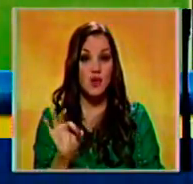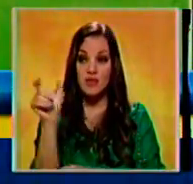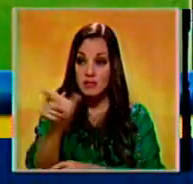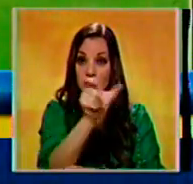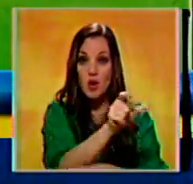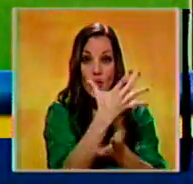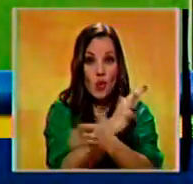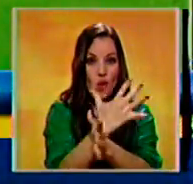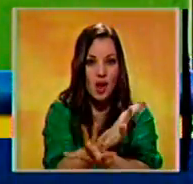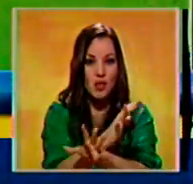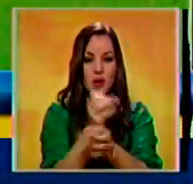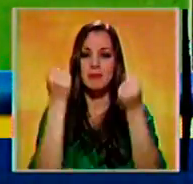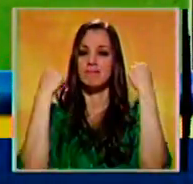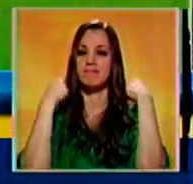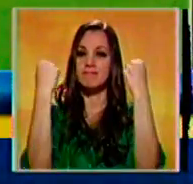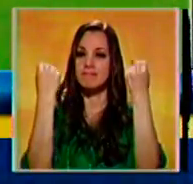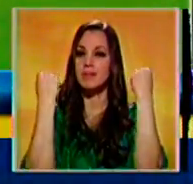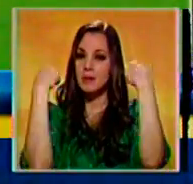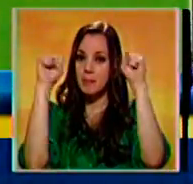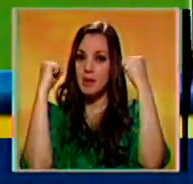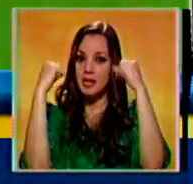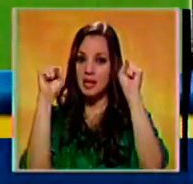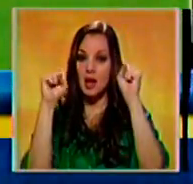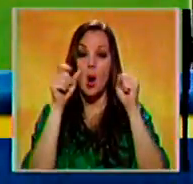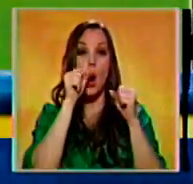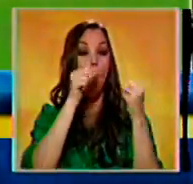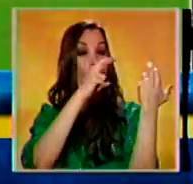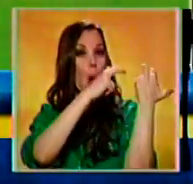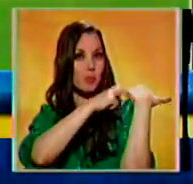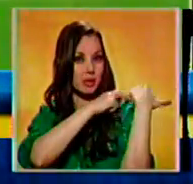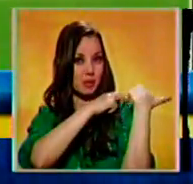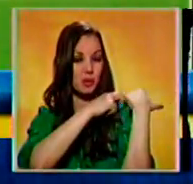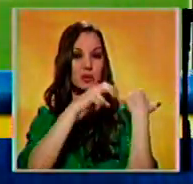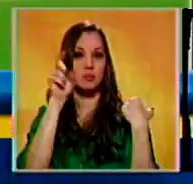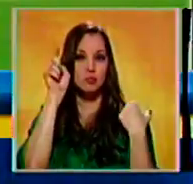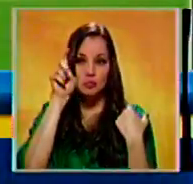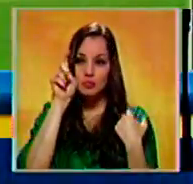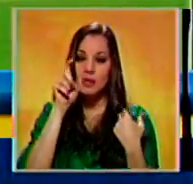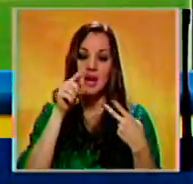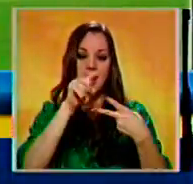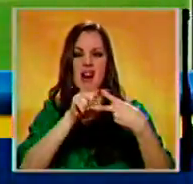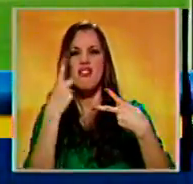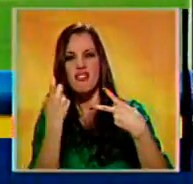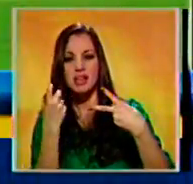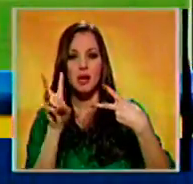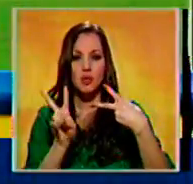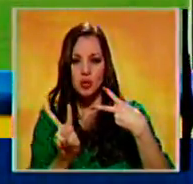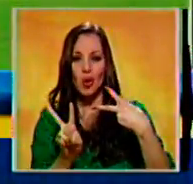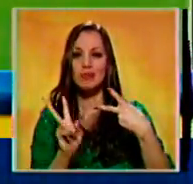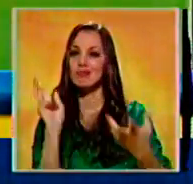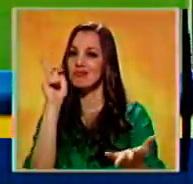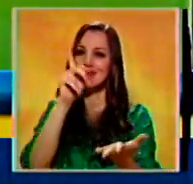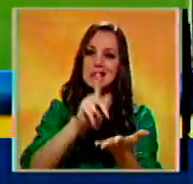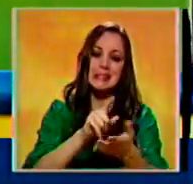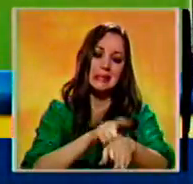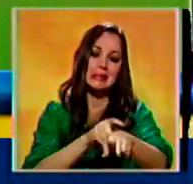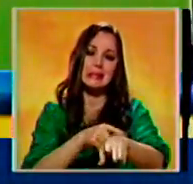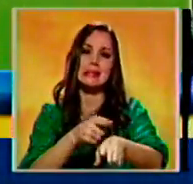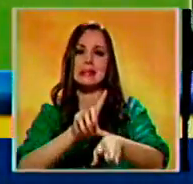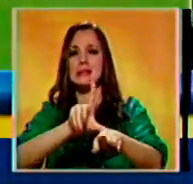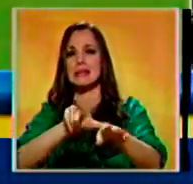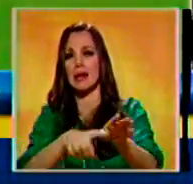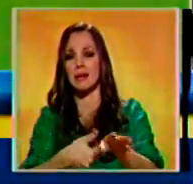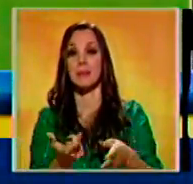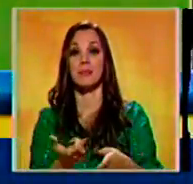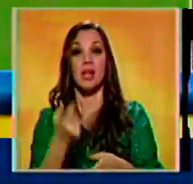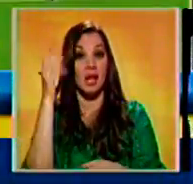órdenes del director técnico Noel Chita San Vicente, quien no pudo contar con John Murillo y Luis Vargas, pues no llegaron a tiempo. Recordemos que el juego de